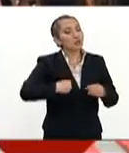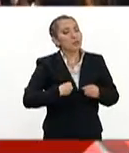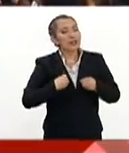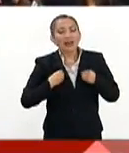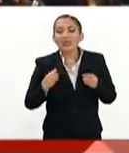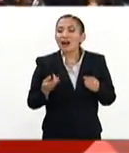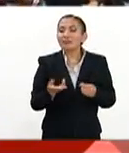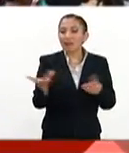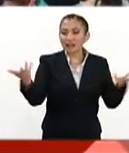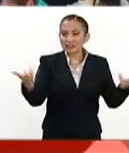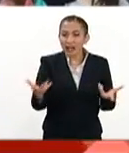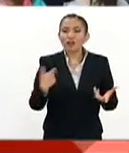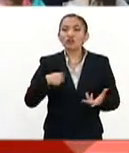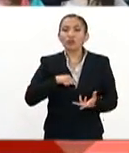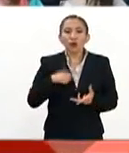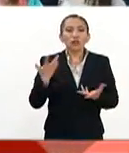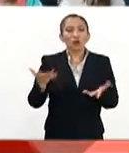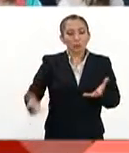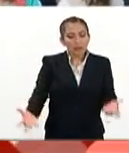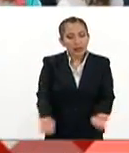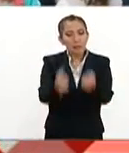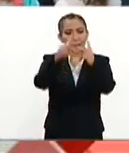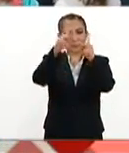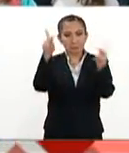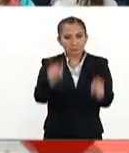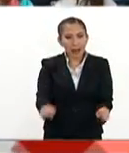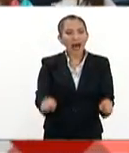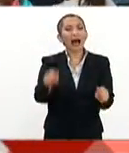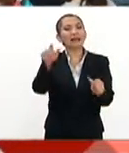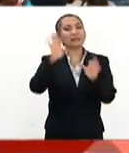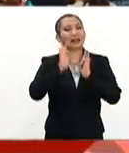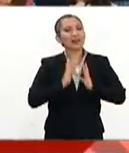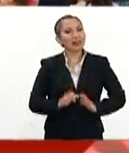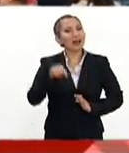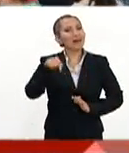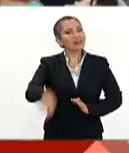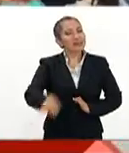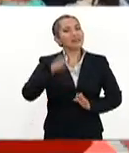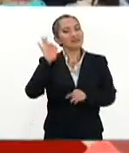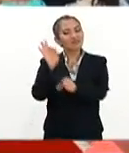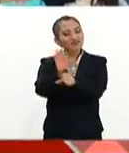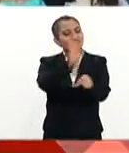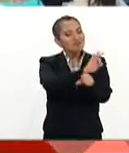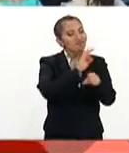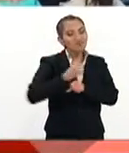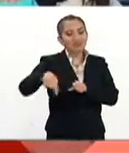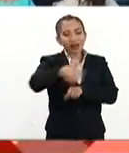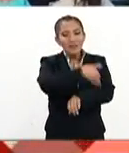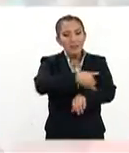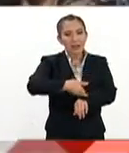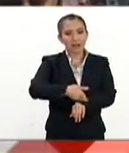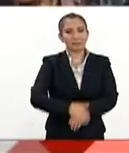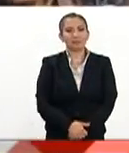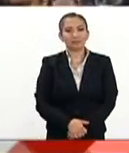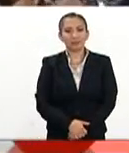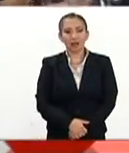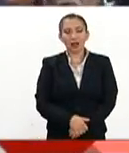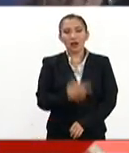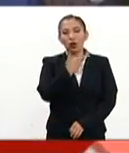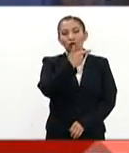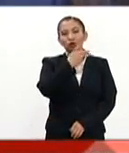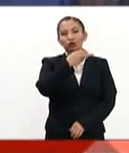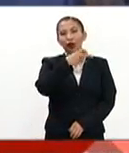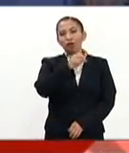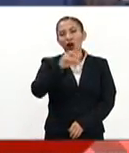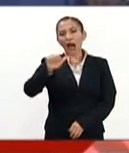vida de ustedes. Vamos a recuperar la paz, la tranquilidad, la seguridad de nuestras familias. En la Gustavo Madero,